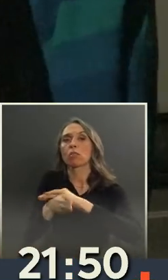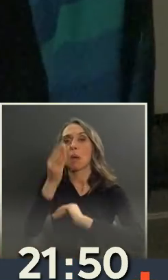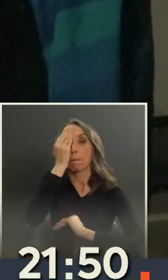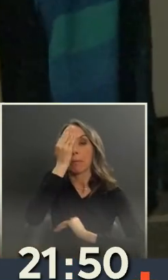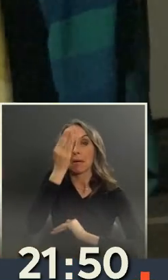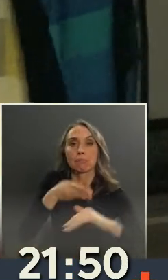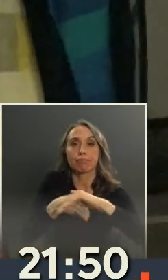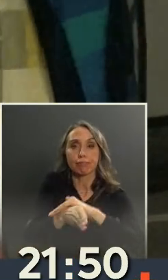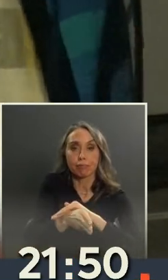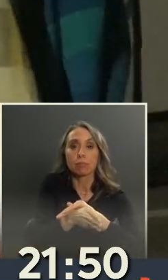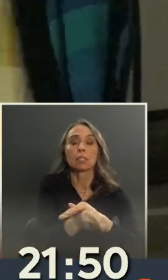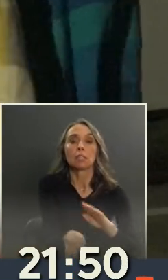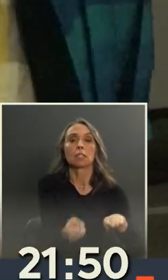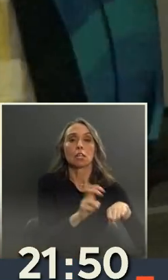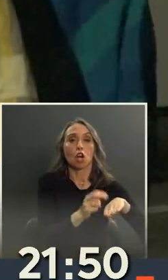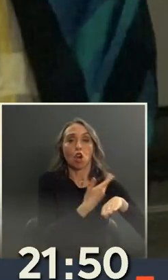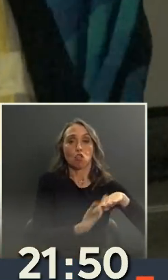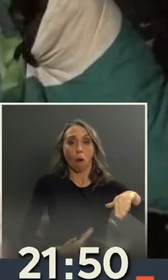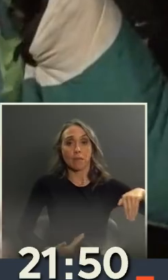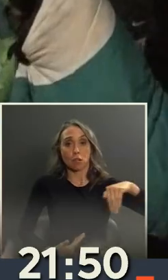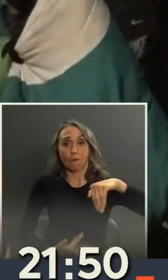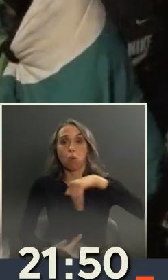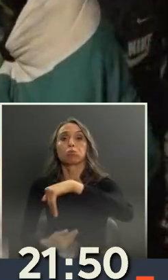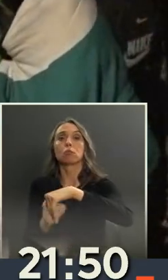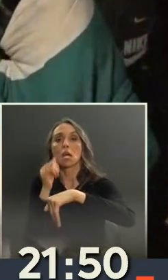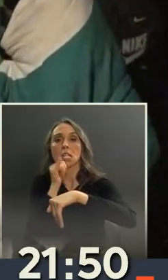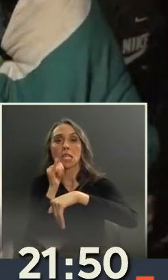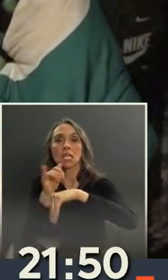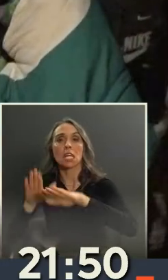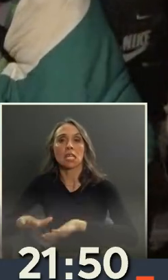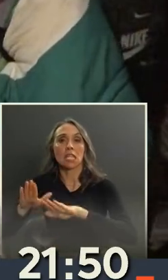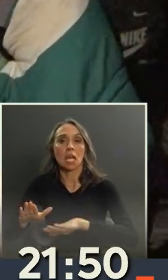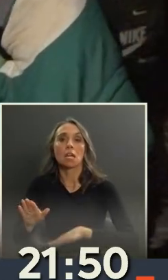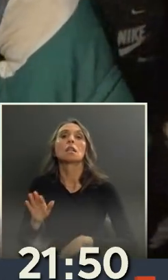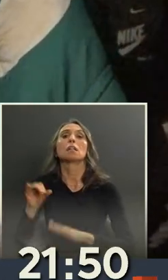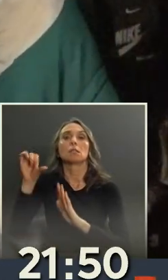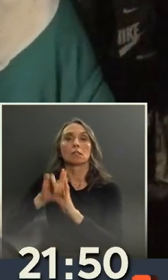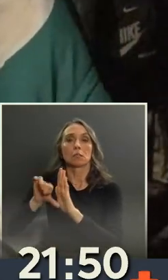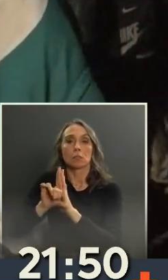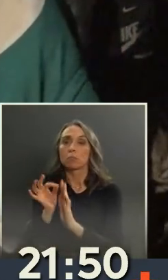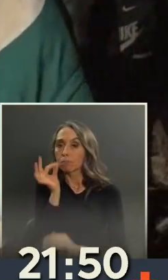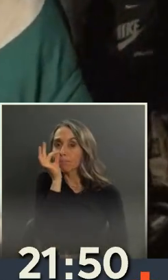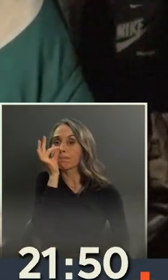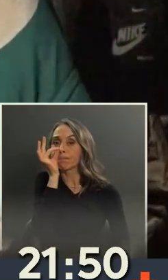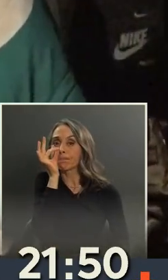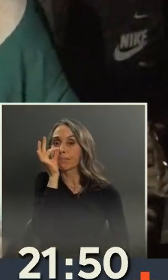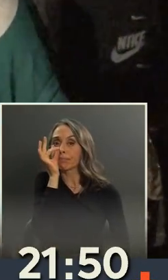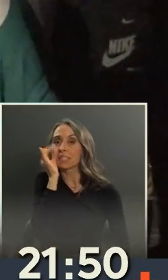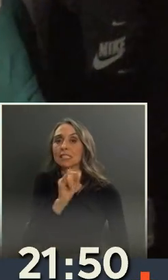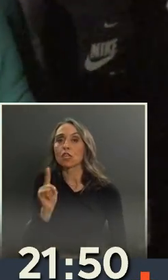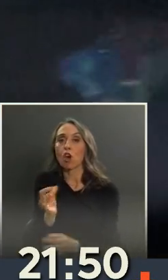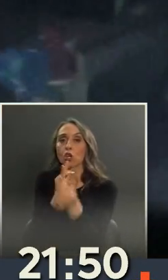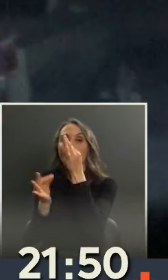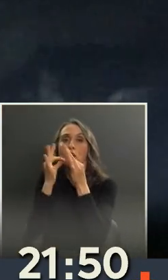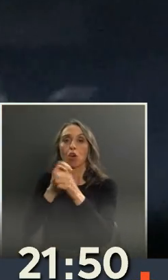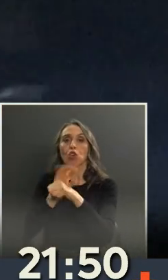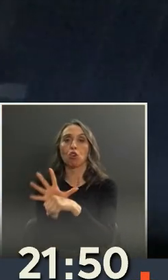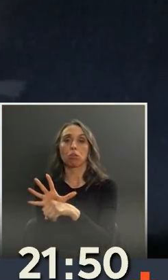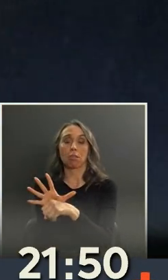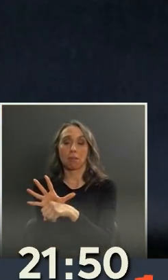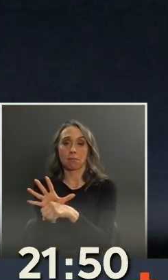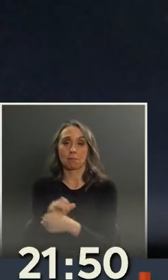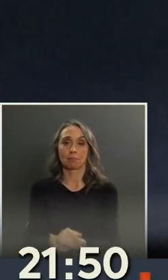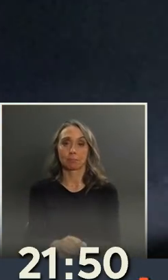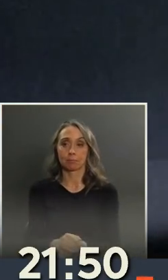Iquique, ciudad donde deberán hacer cuarentena y donde se les efectuará el test para saber si están contagiados de COVID.